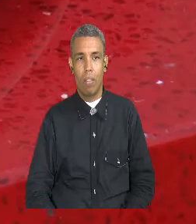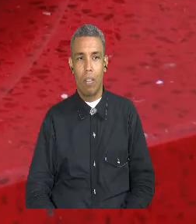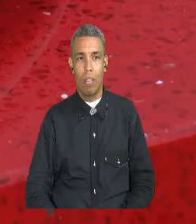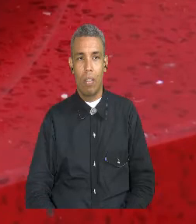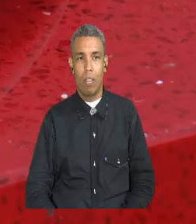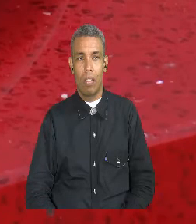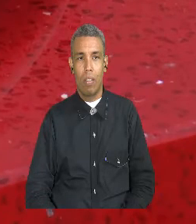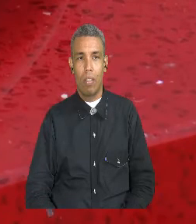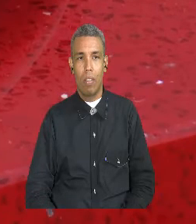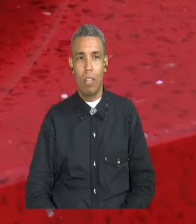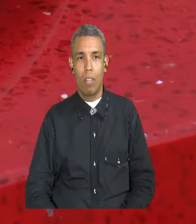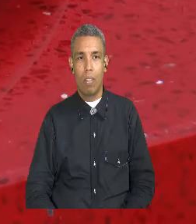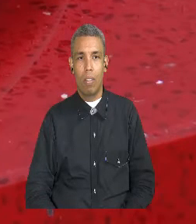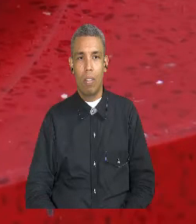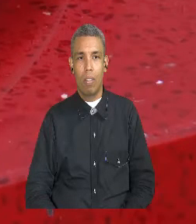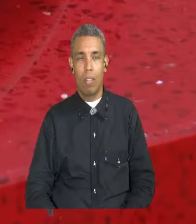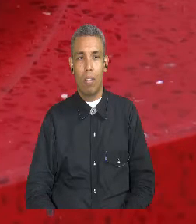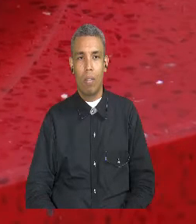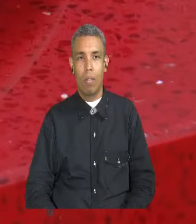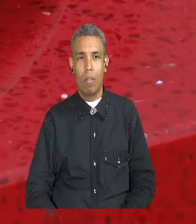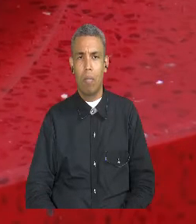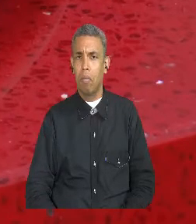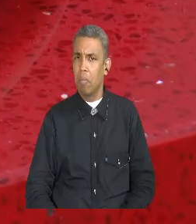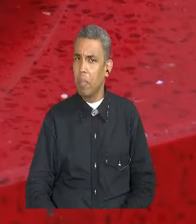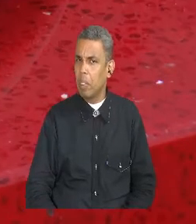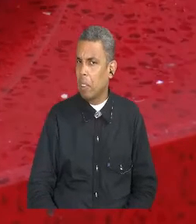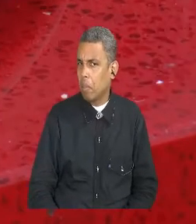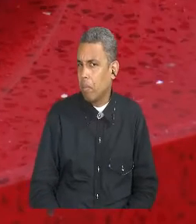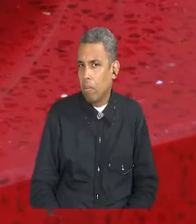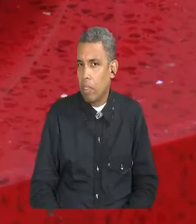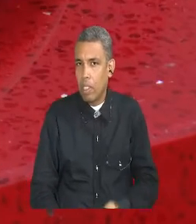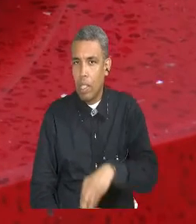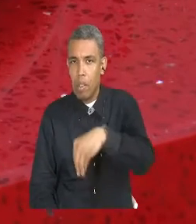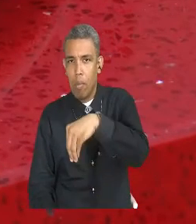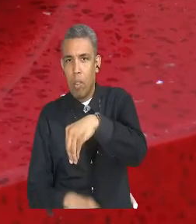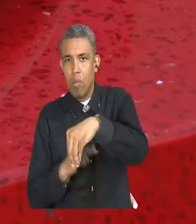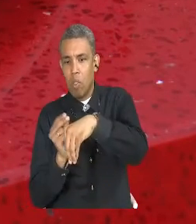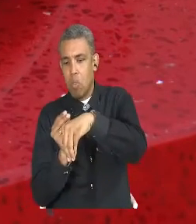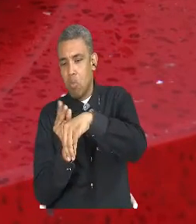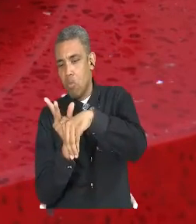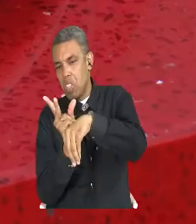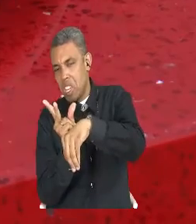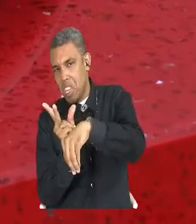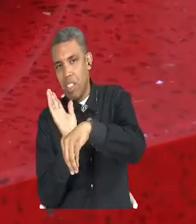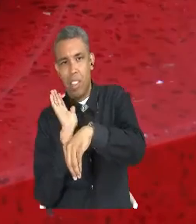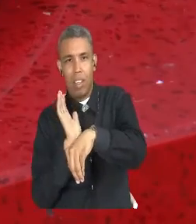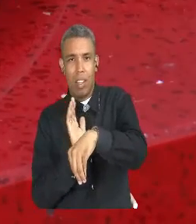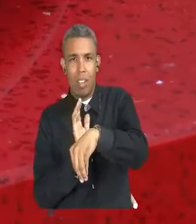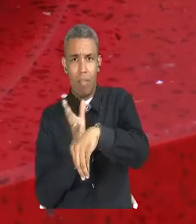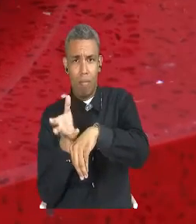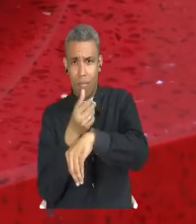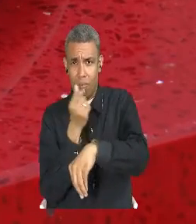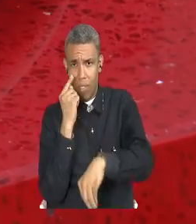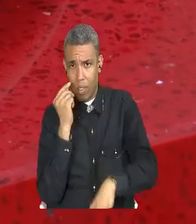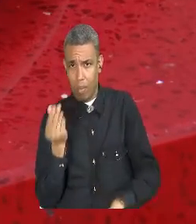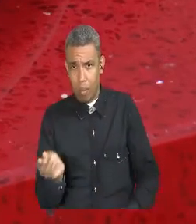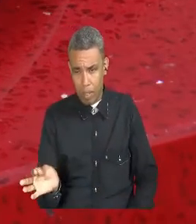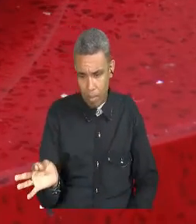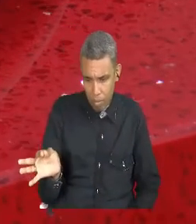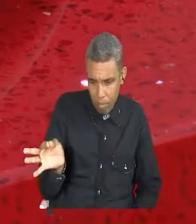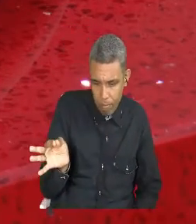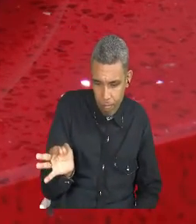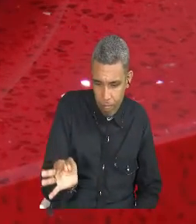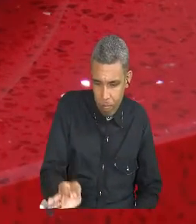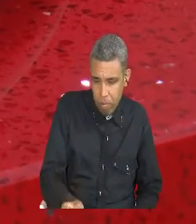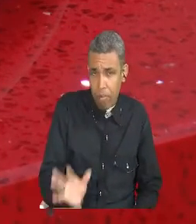hojitas. ¿Sí? De pronto, si quieres colocarle algo más de color, algo más de vida. Y sobre esto le puedo agregar